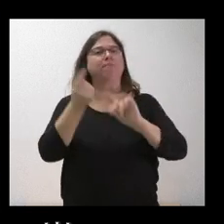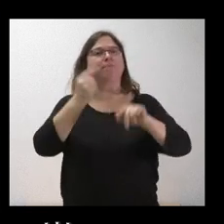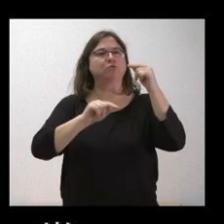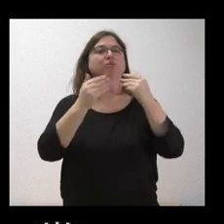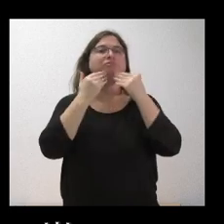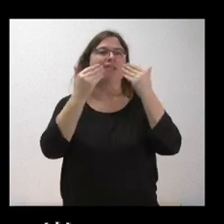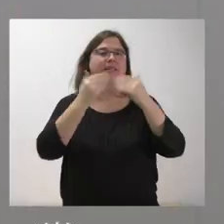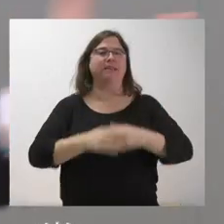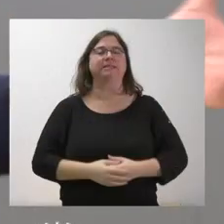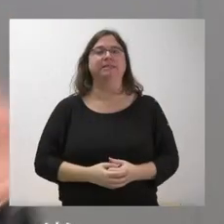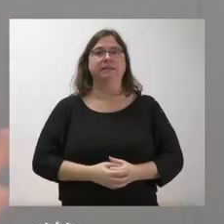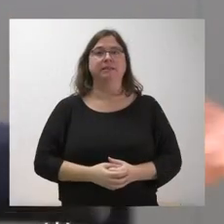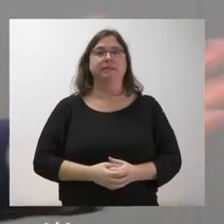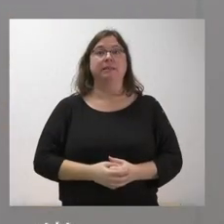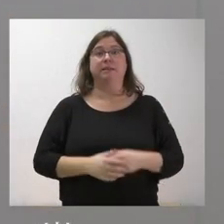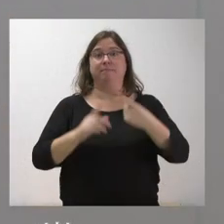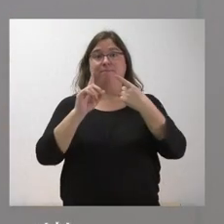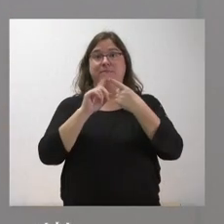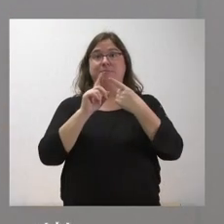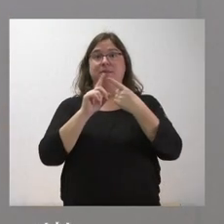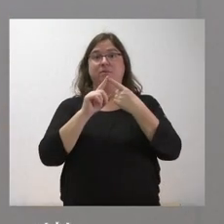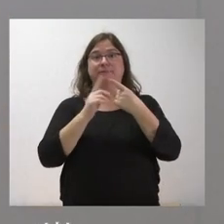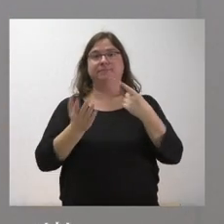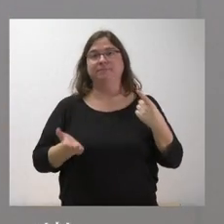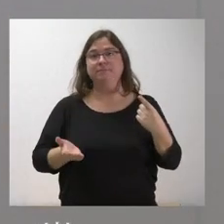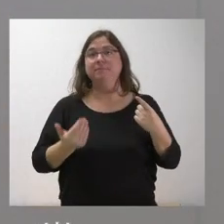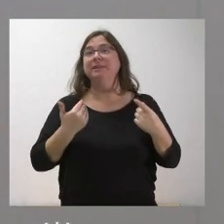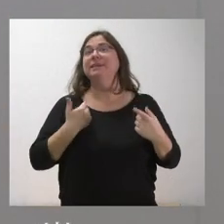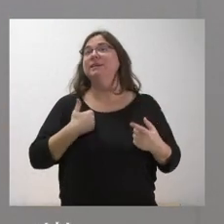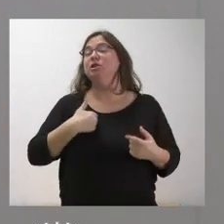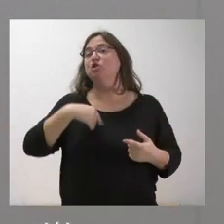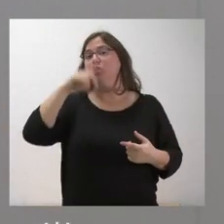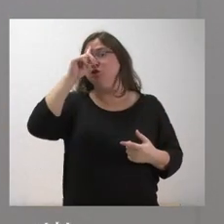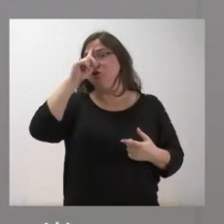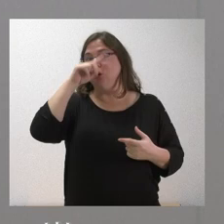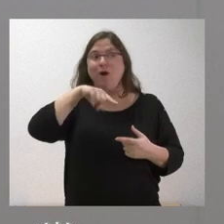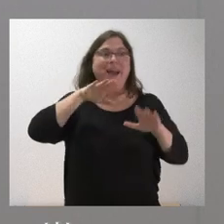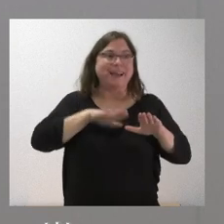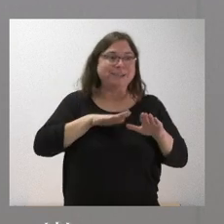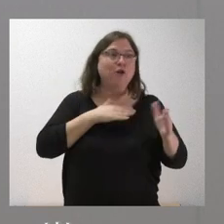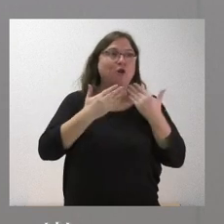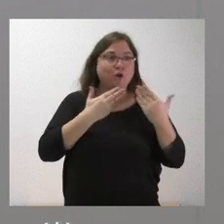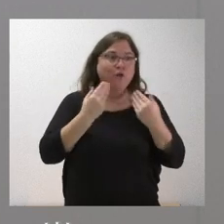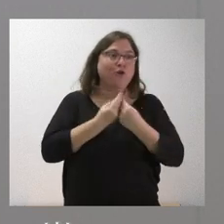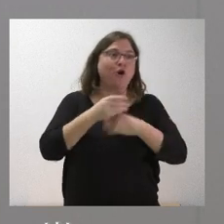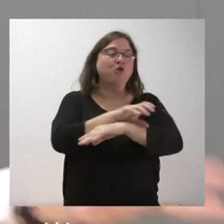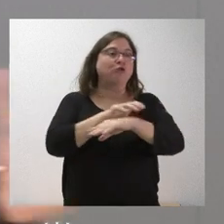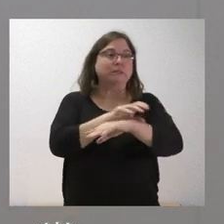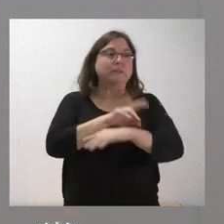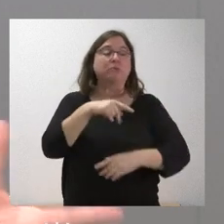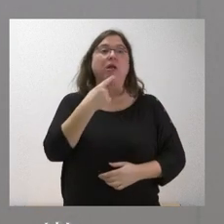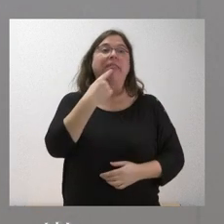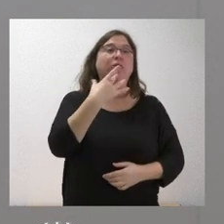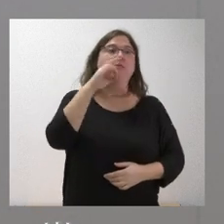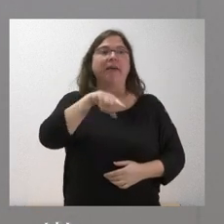Gracias el primer aspecto Pues claro yo tampoco estoy en todas las conversaciones que pueda estar el consejero si él propuso un día